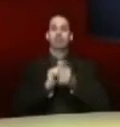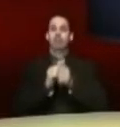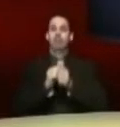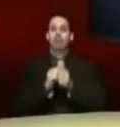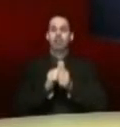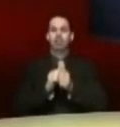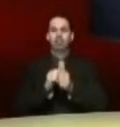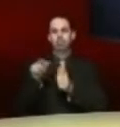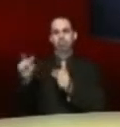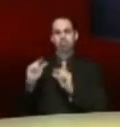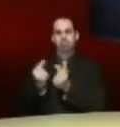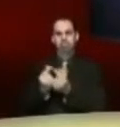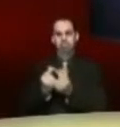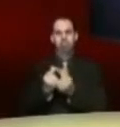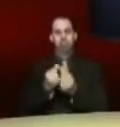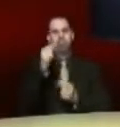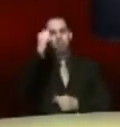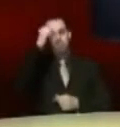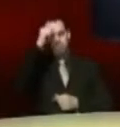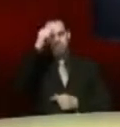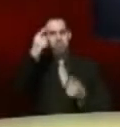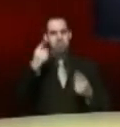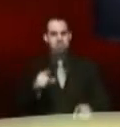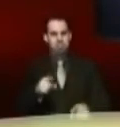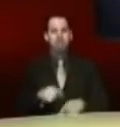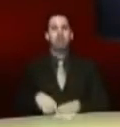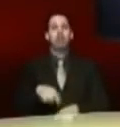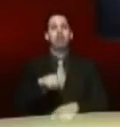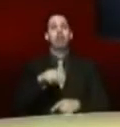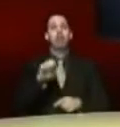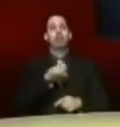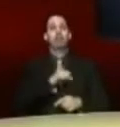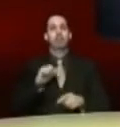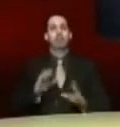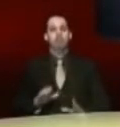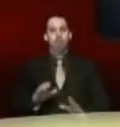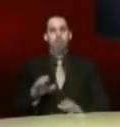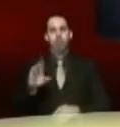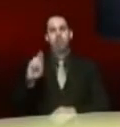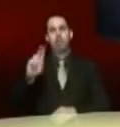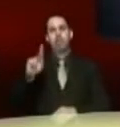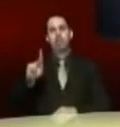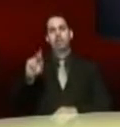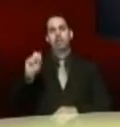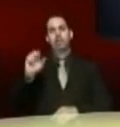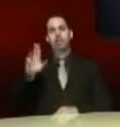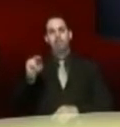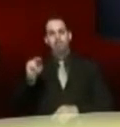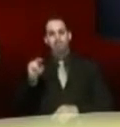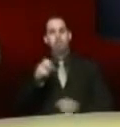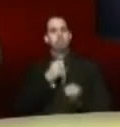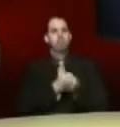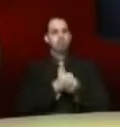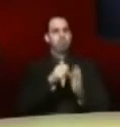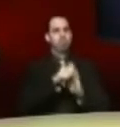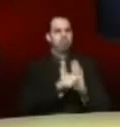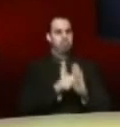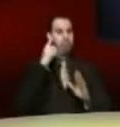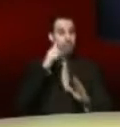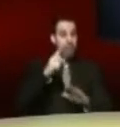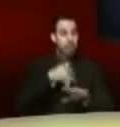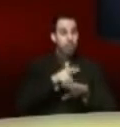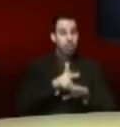esa colectividad este domingo. Se trata del ex senador por Pensilvania, Rick Santorum, quien dijo apoyar la estadidad para la isla si hay